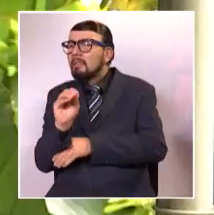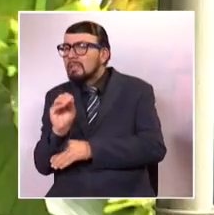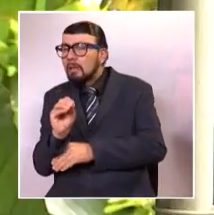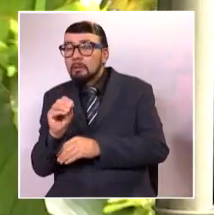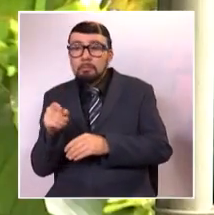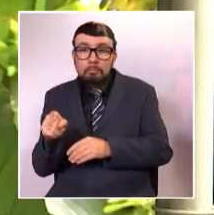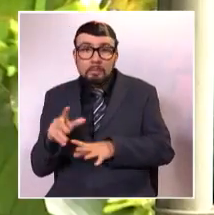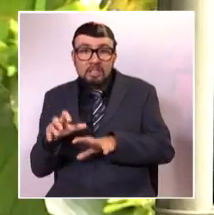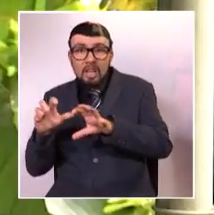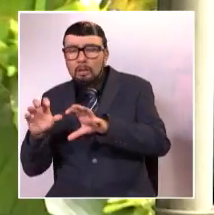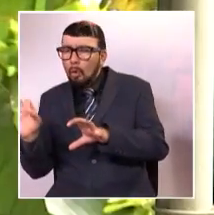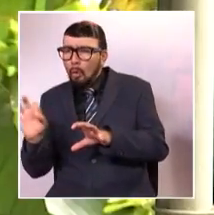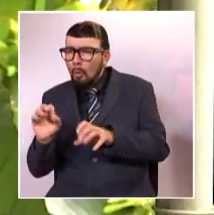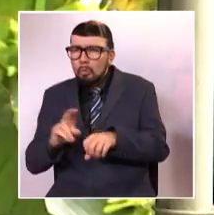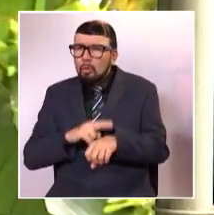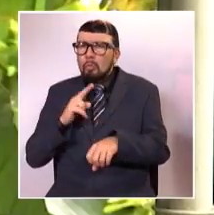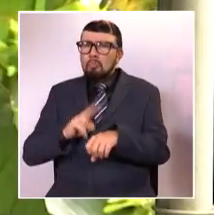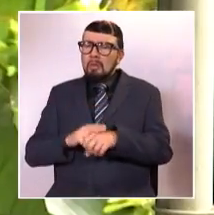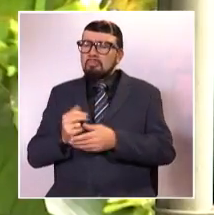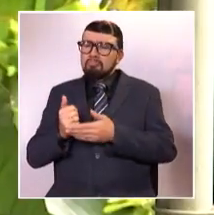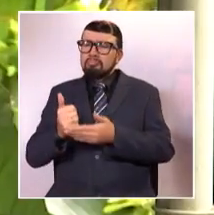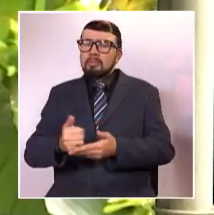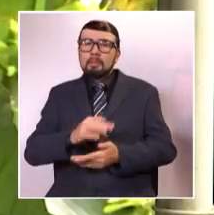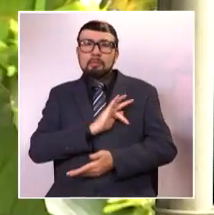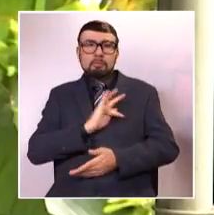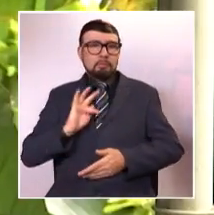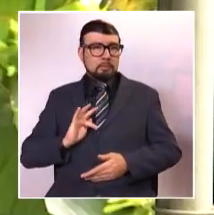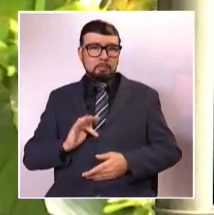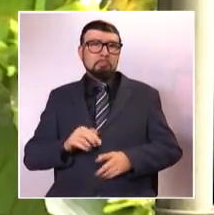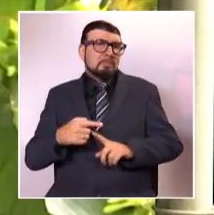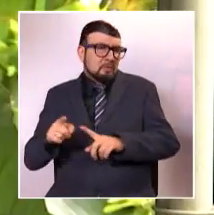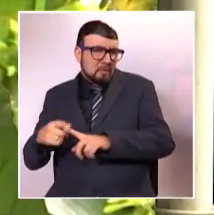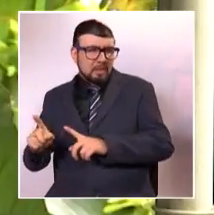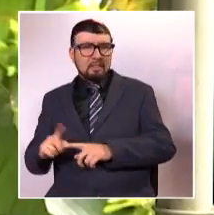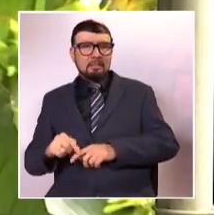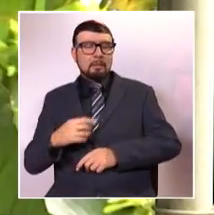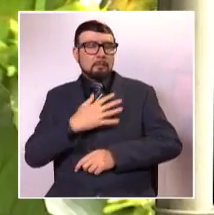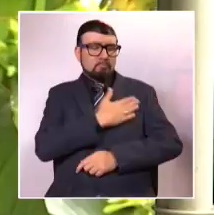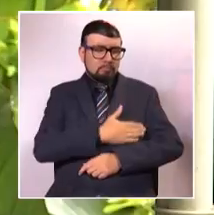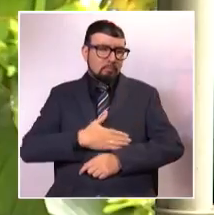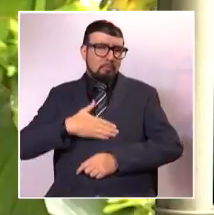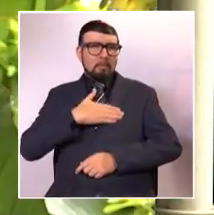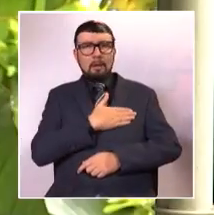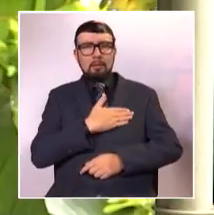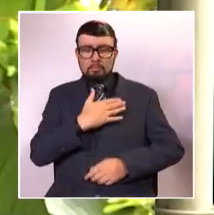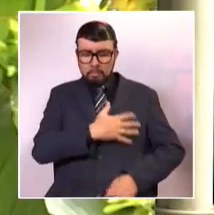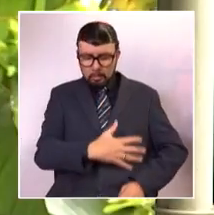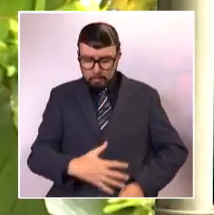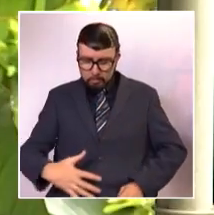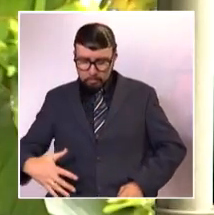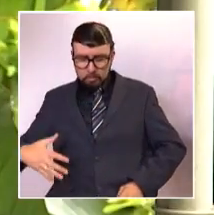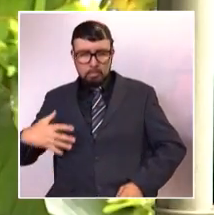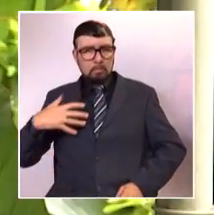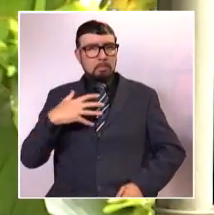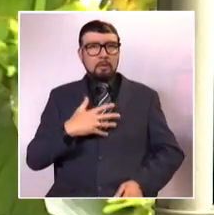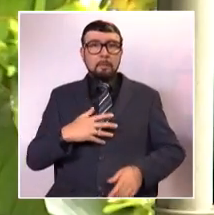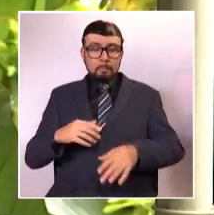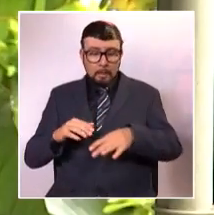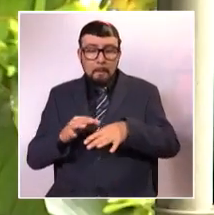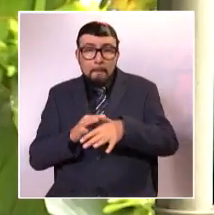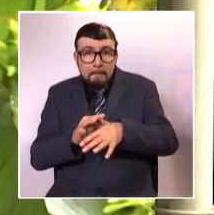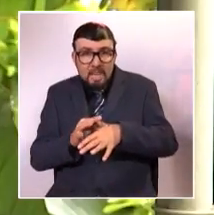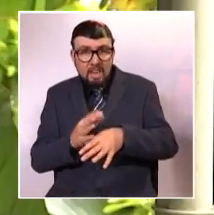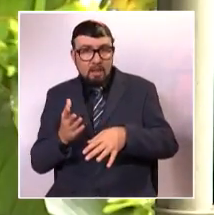paciente recibir un tratamiento, no solo en tiroides, sino en mama y en otros órganos, repito, como tejidos blandos, piel,